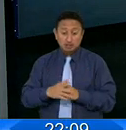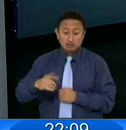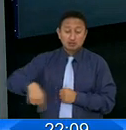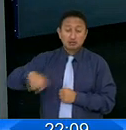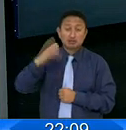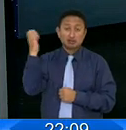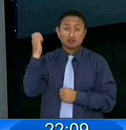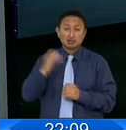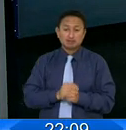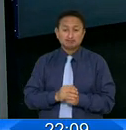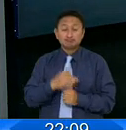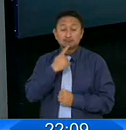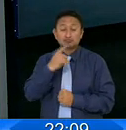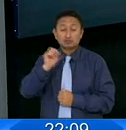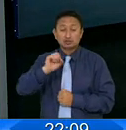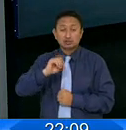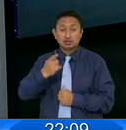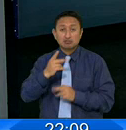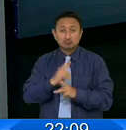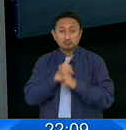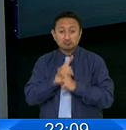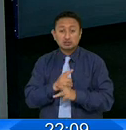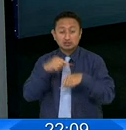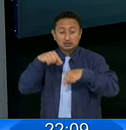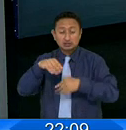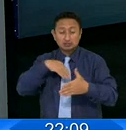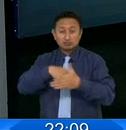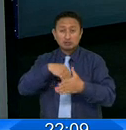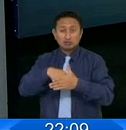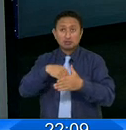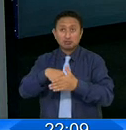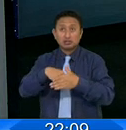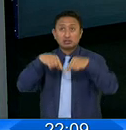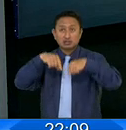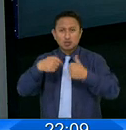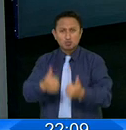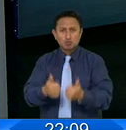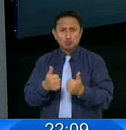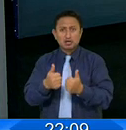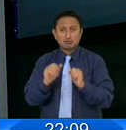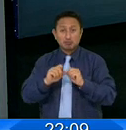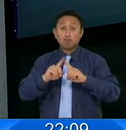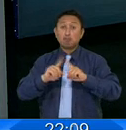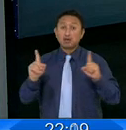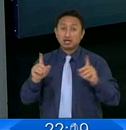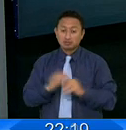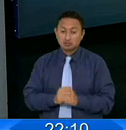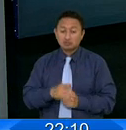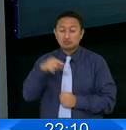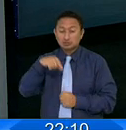excepción. Aseguraron que los resultados de las restricciones son alentadores, sin embargo,